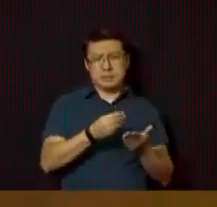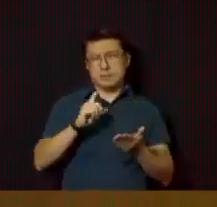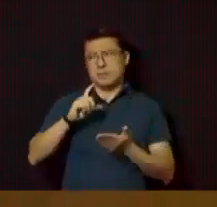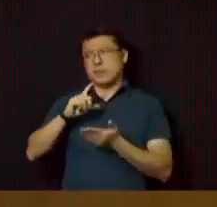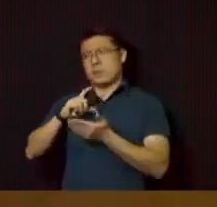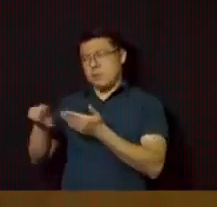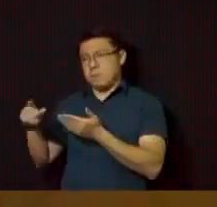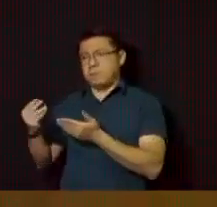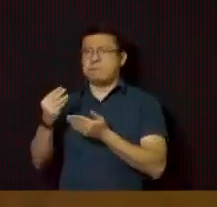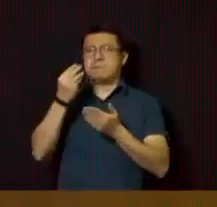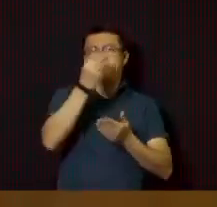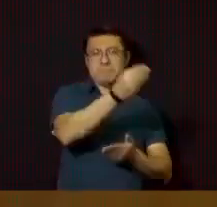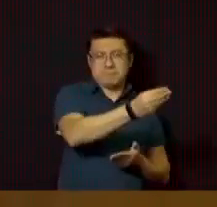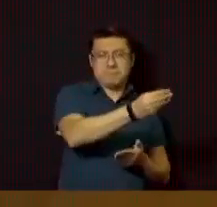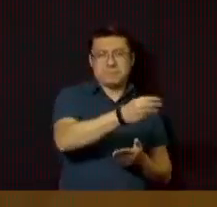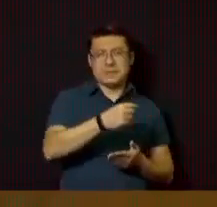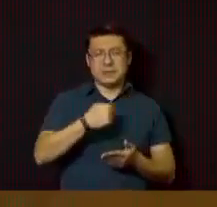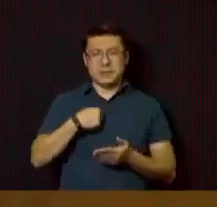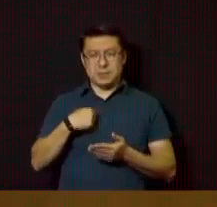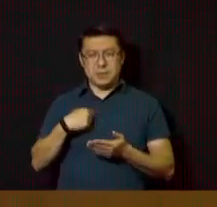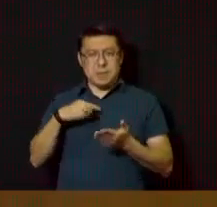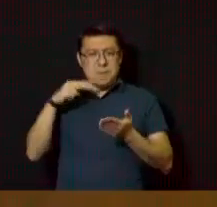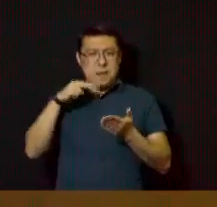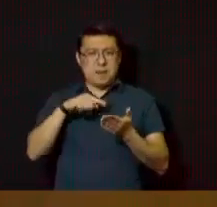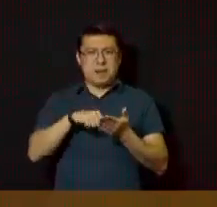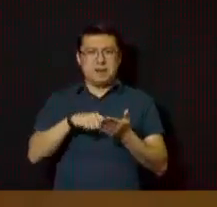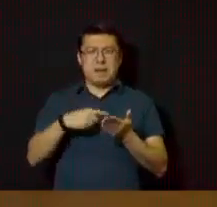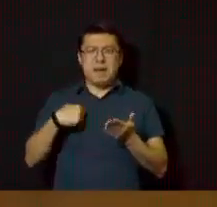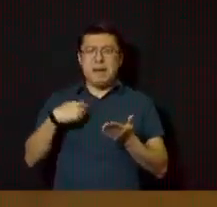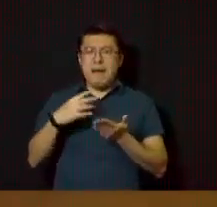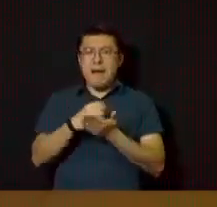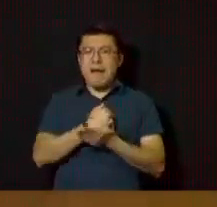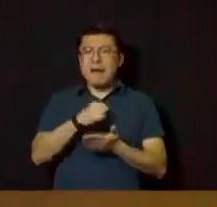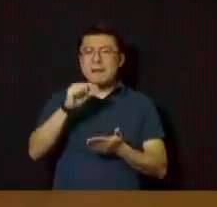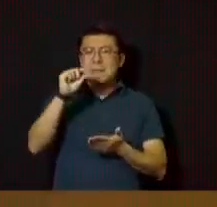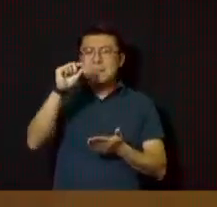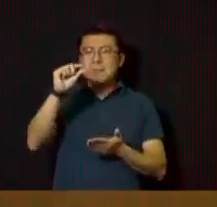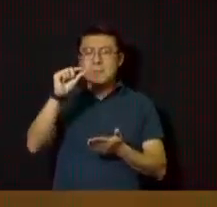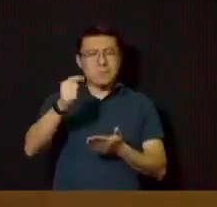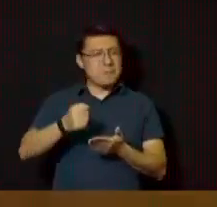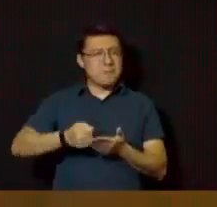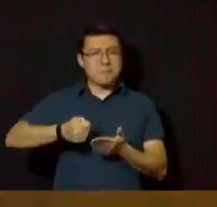Y cuando yo vi mi primera ganancia, me di cuenta de que